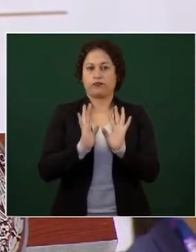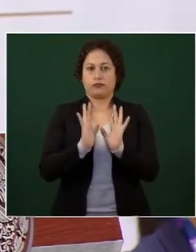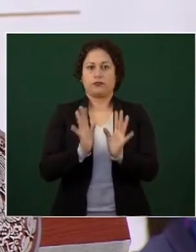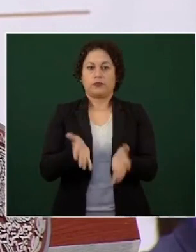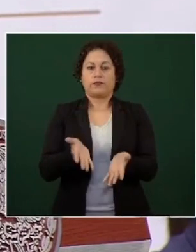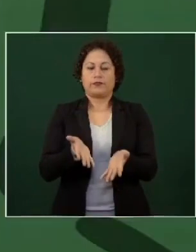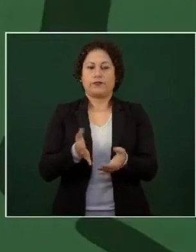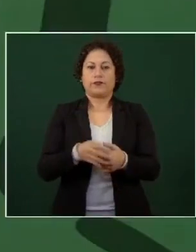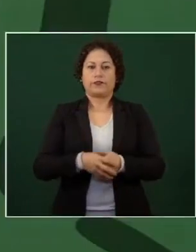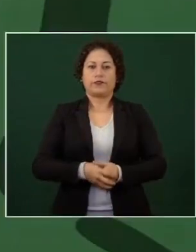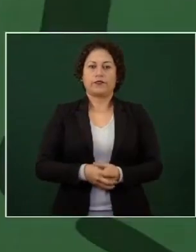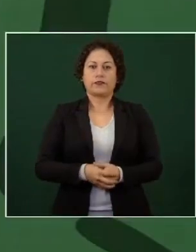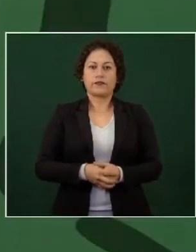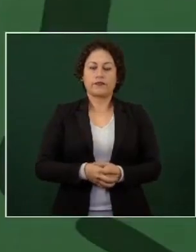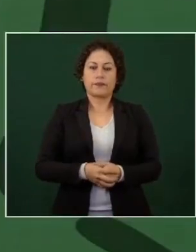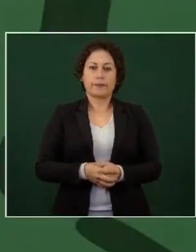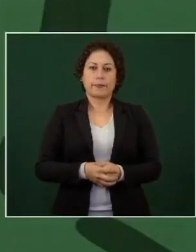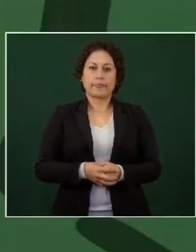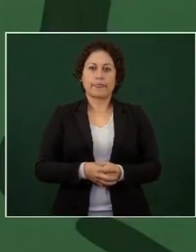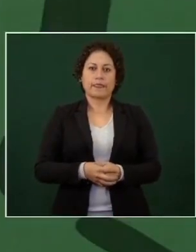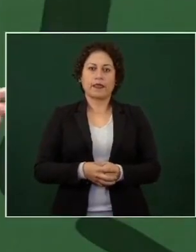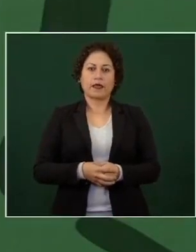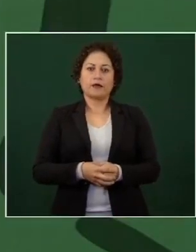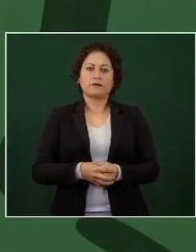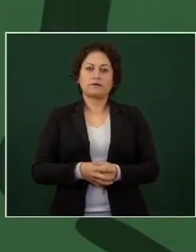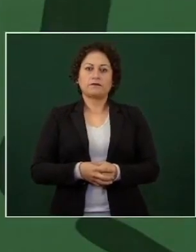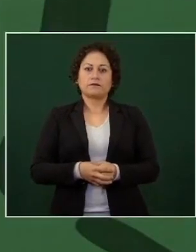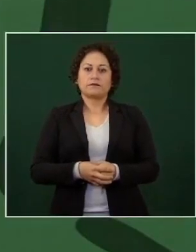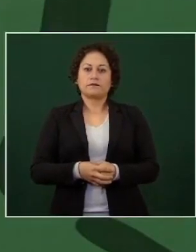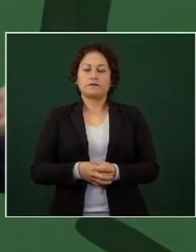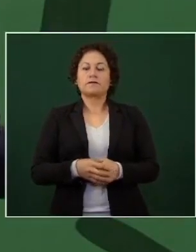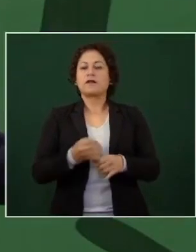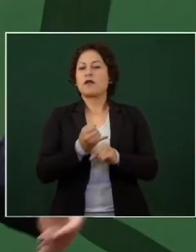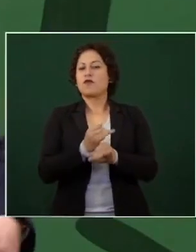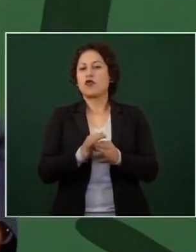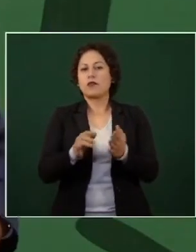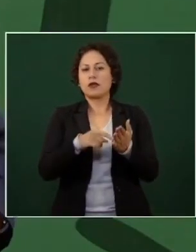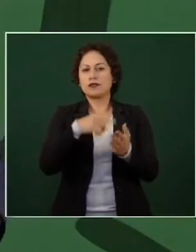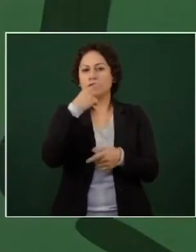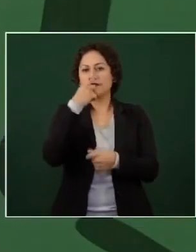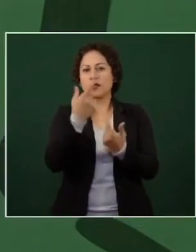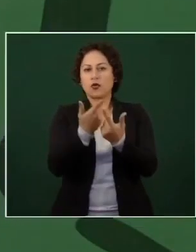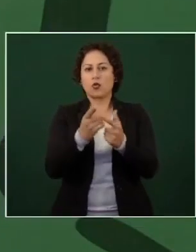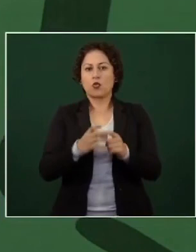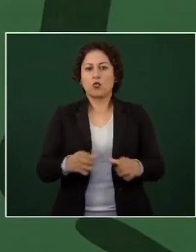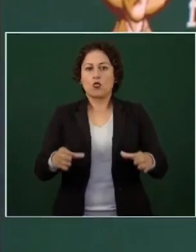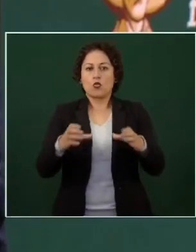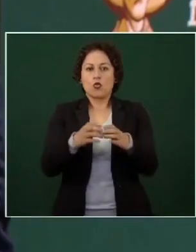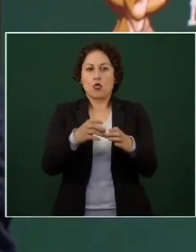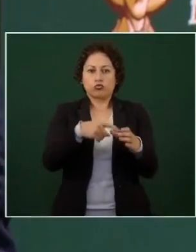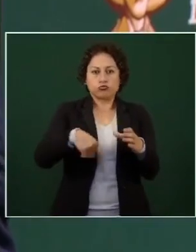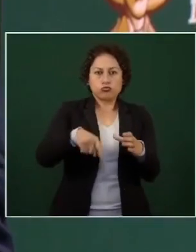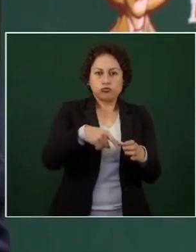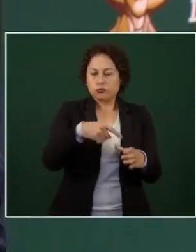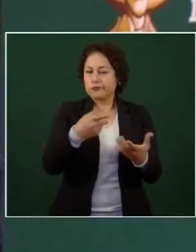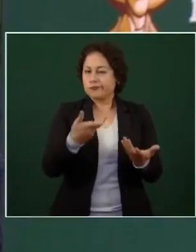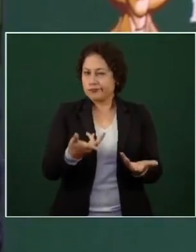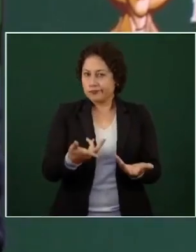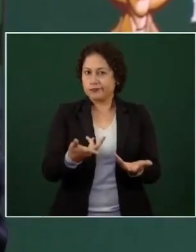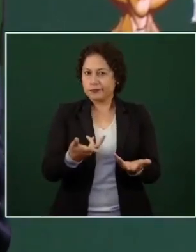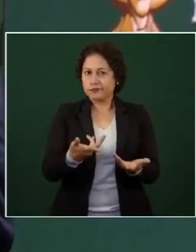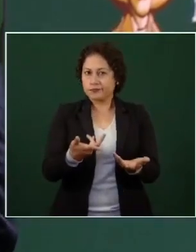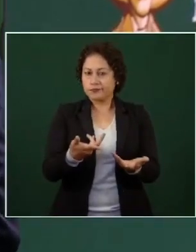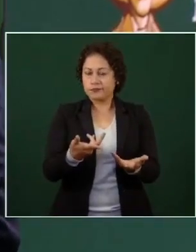sobre las características de este grupo, que son, desde luego,